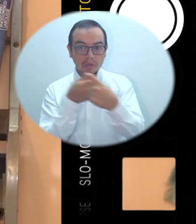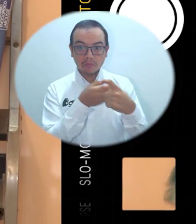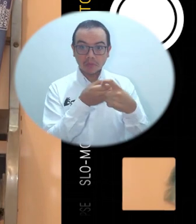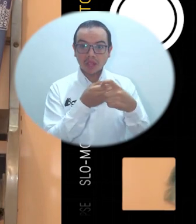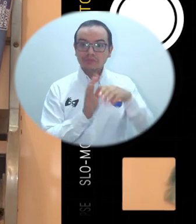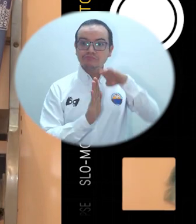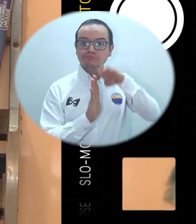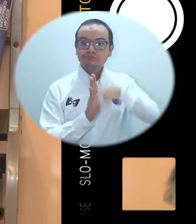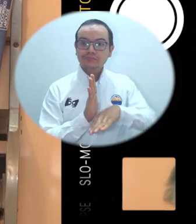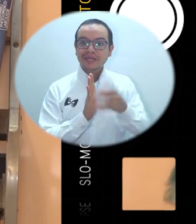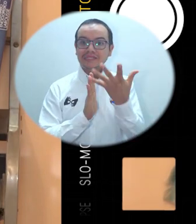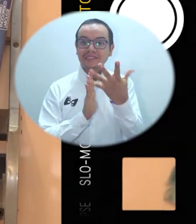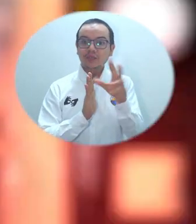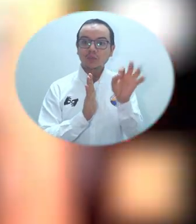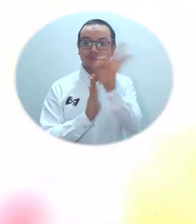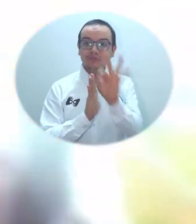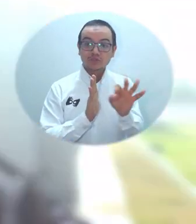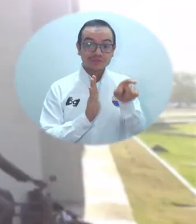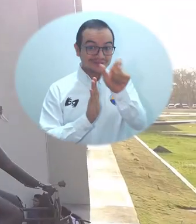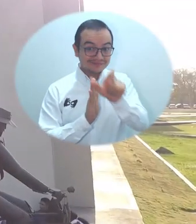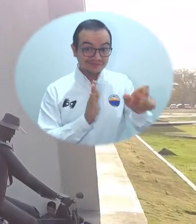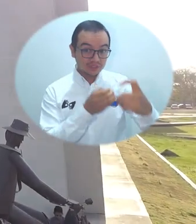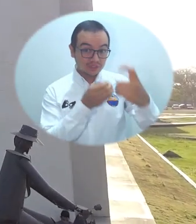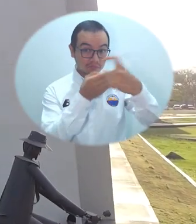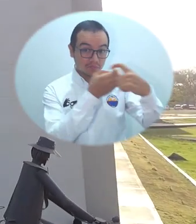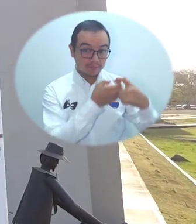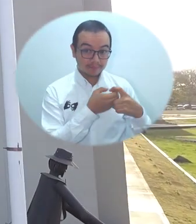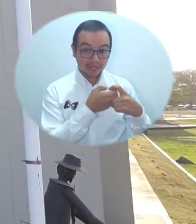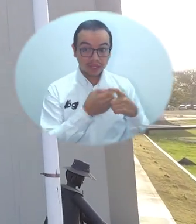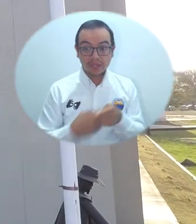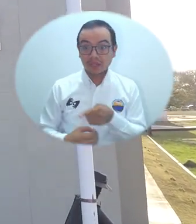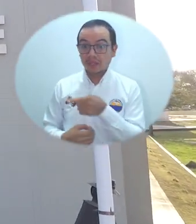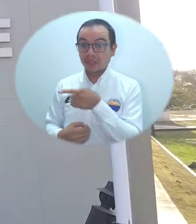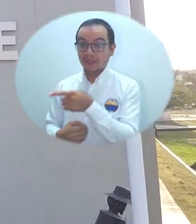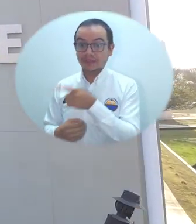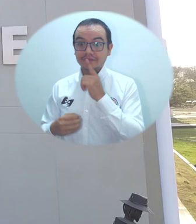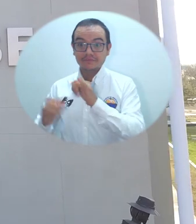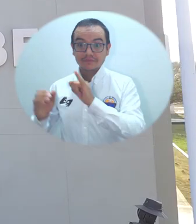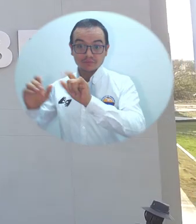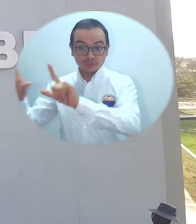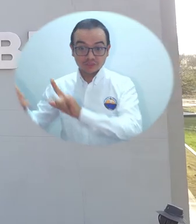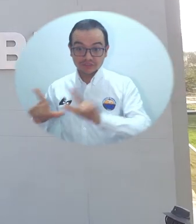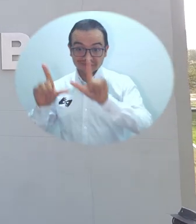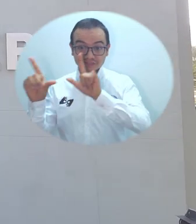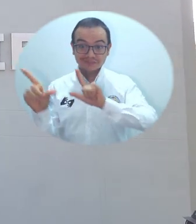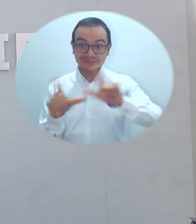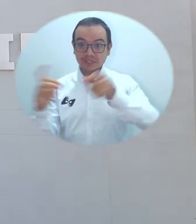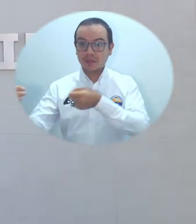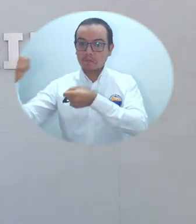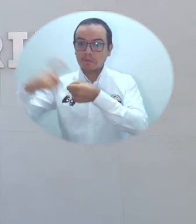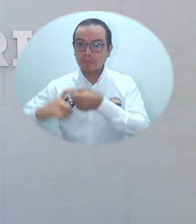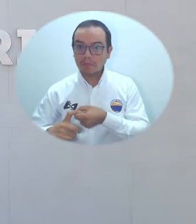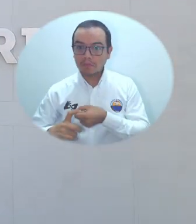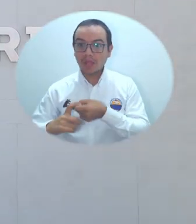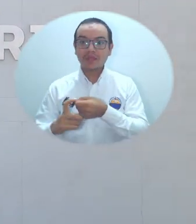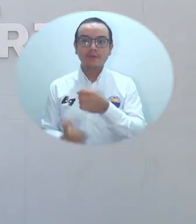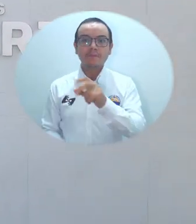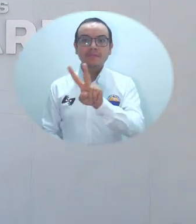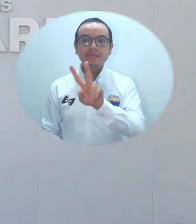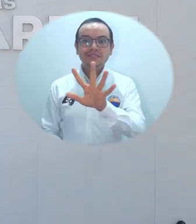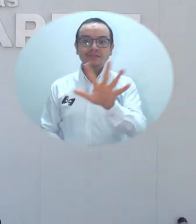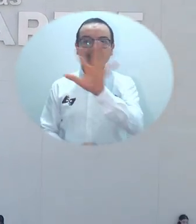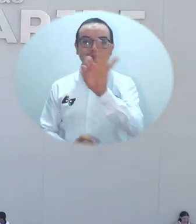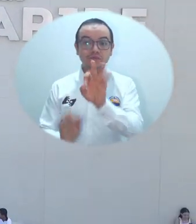del 50% en matrículas para todos los estudiantes de pregrado y 25% para posgrado. Esto sin afectar